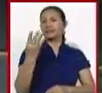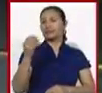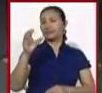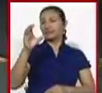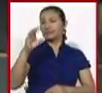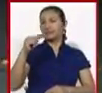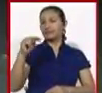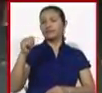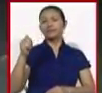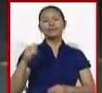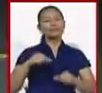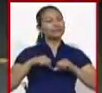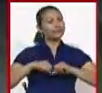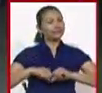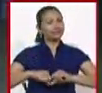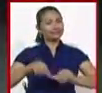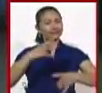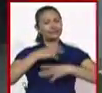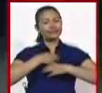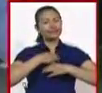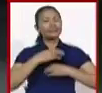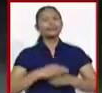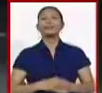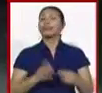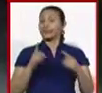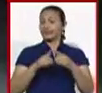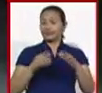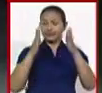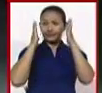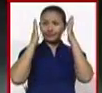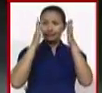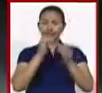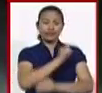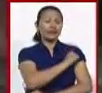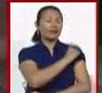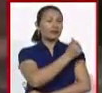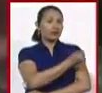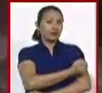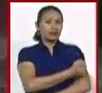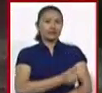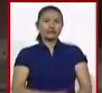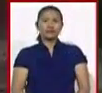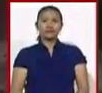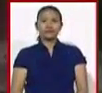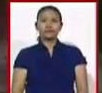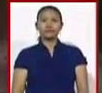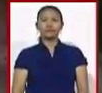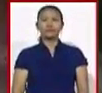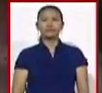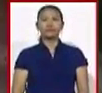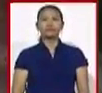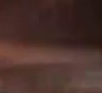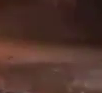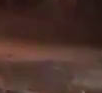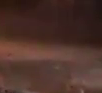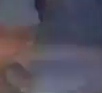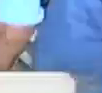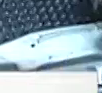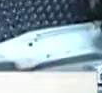Ellos manifestaron que no levantarán esta medida de presión hasta que sean escuchados por las autoridades pertinentes.